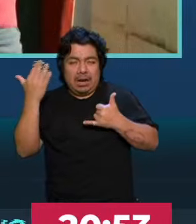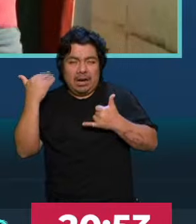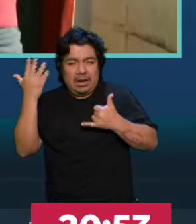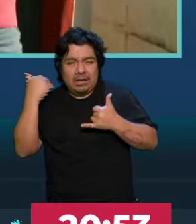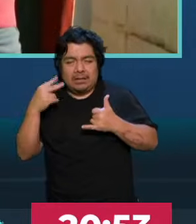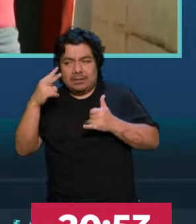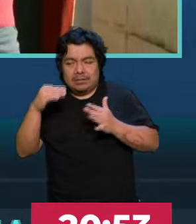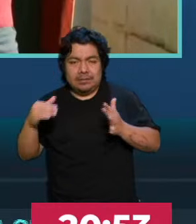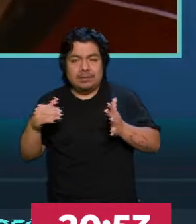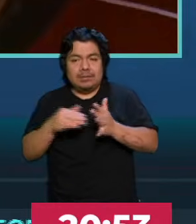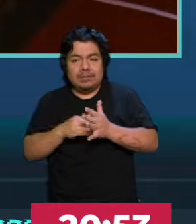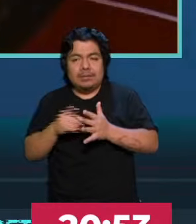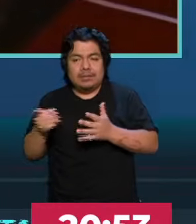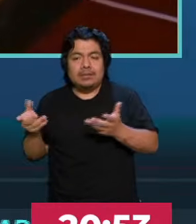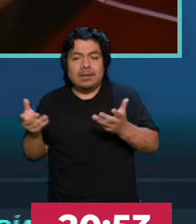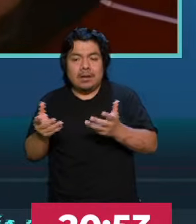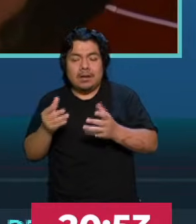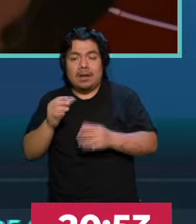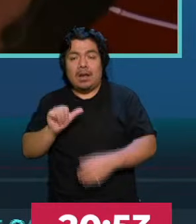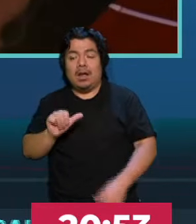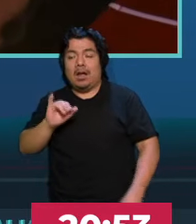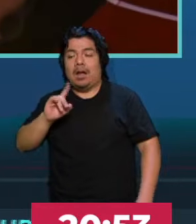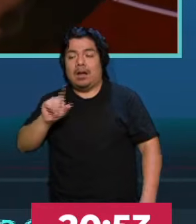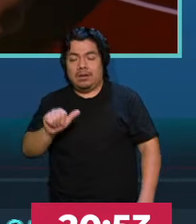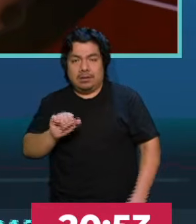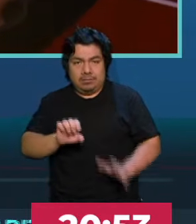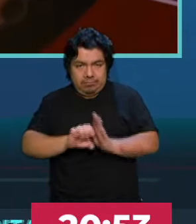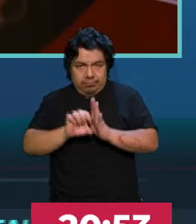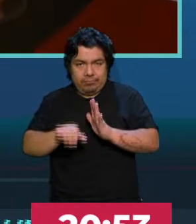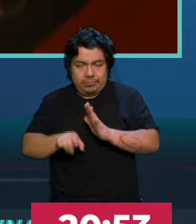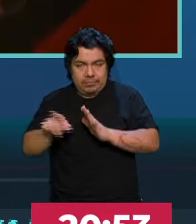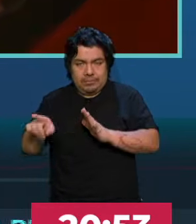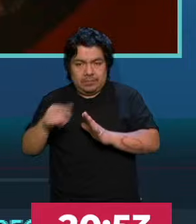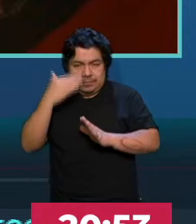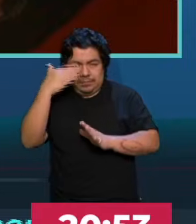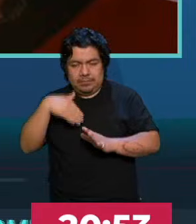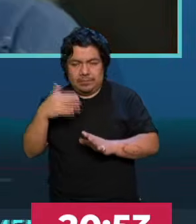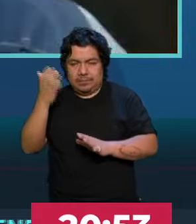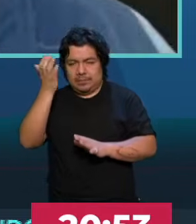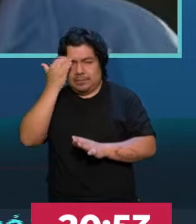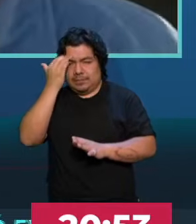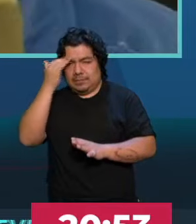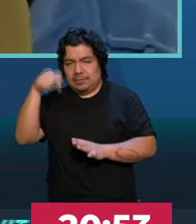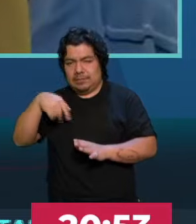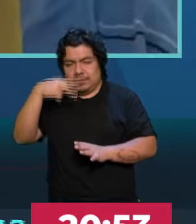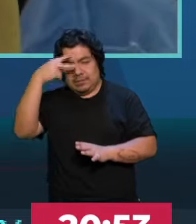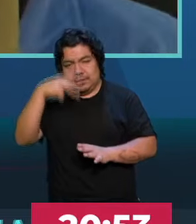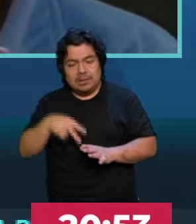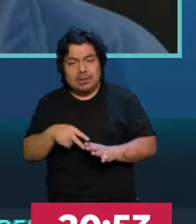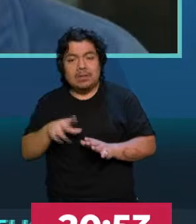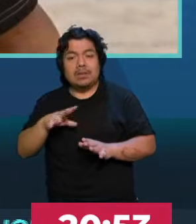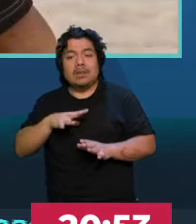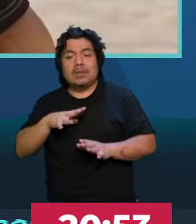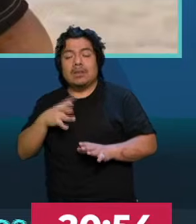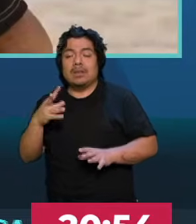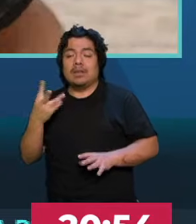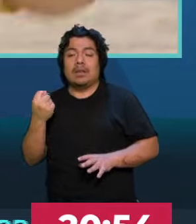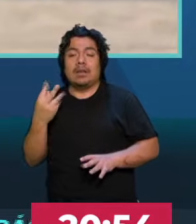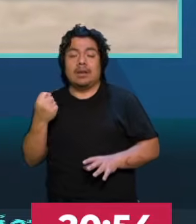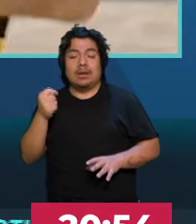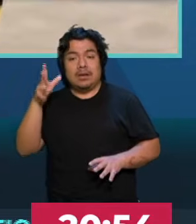cosas como Aída, por ejemplo, ¿no? Que la vimos aquí en México a través de Televisión